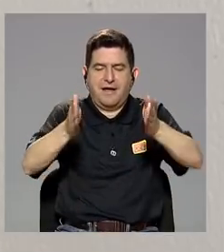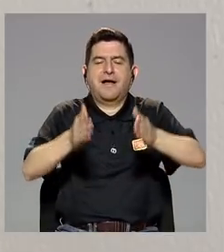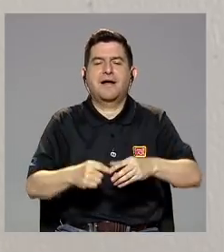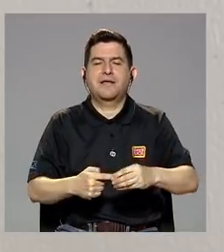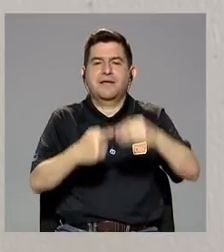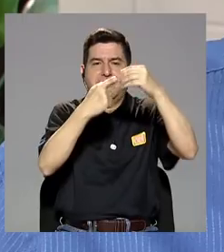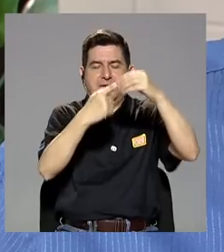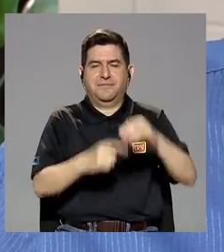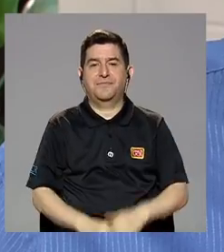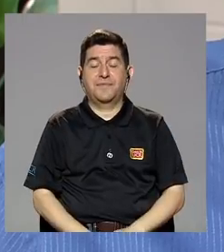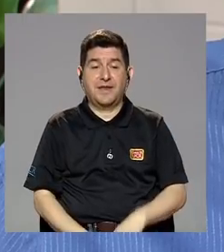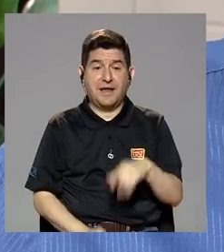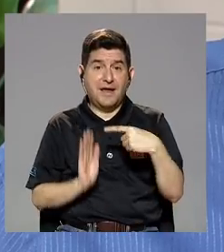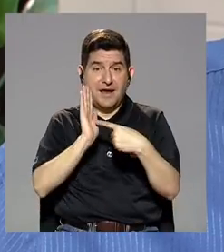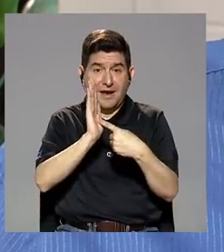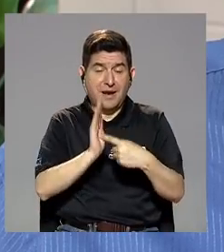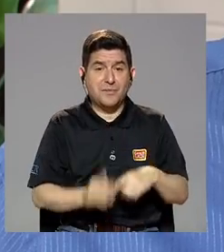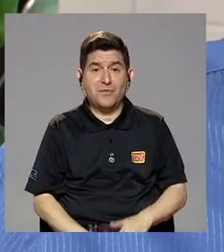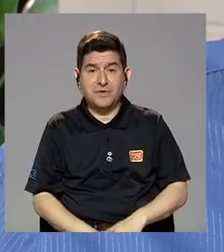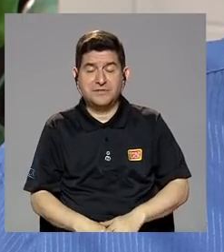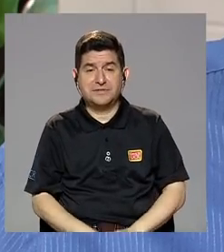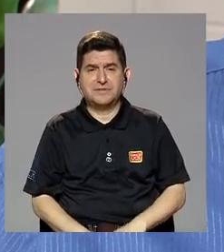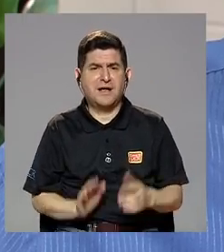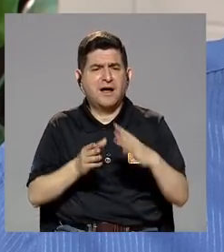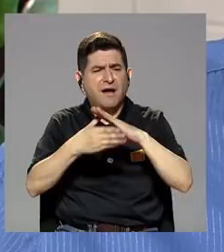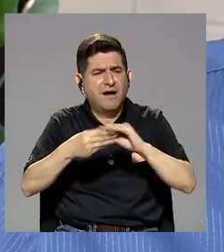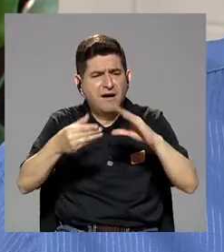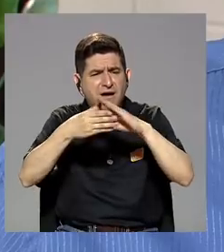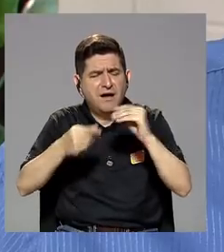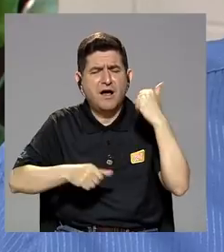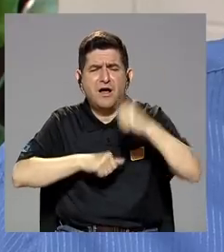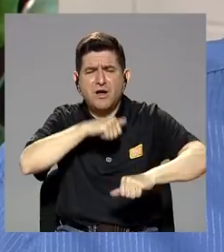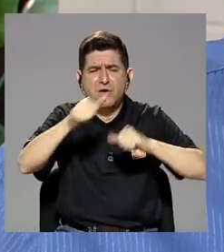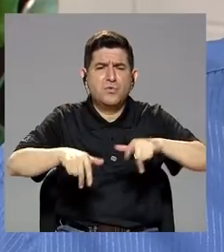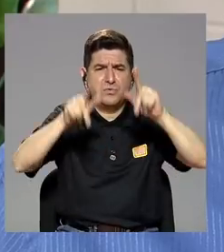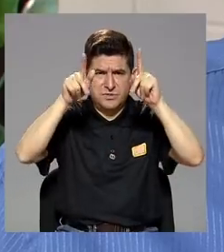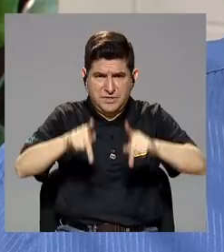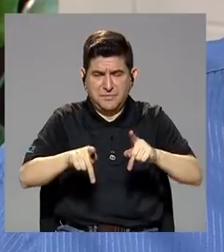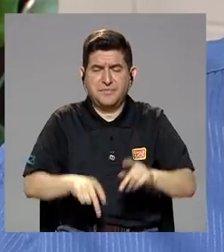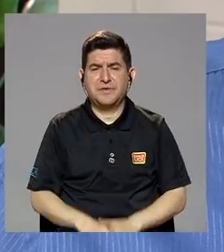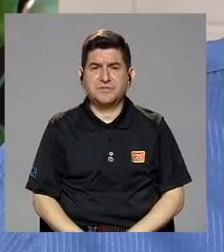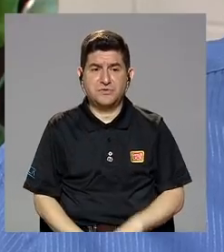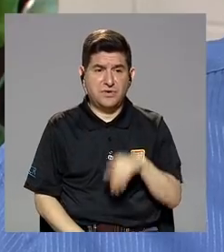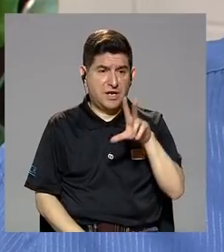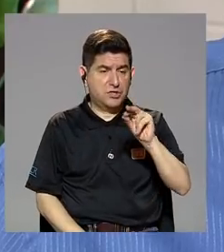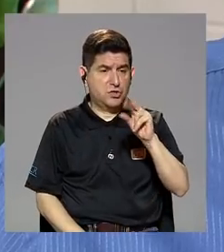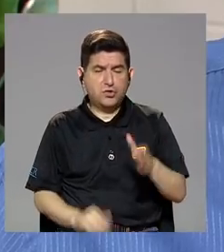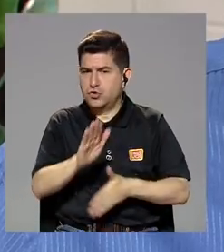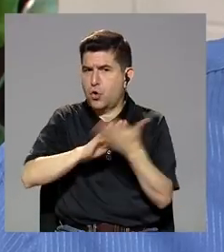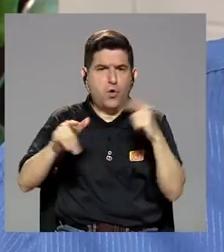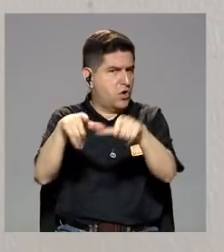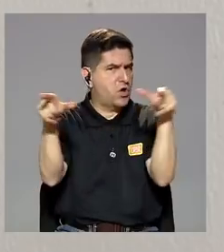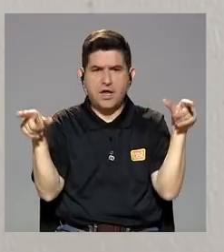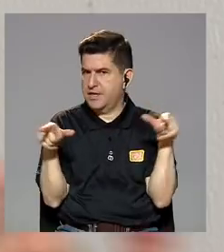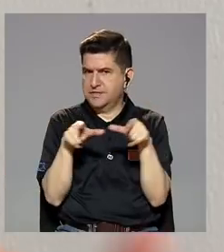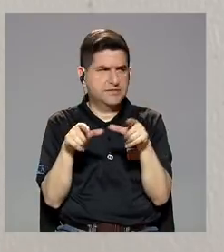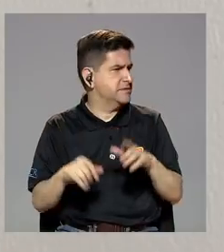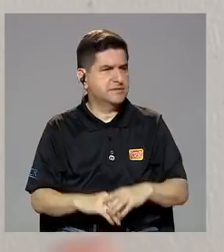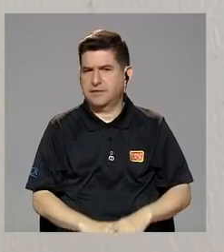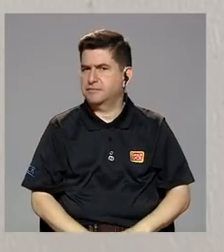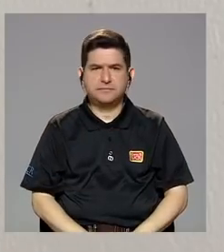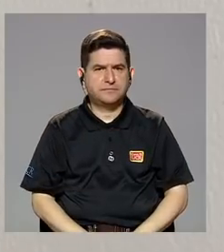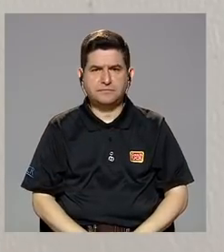principal y la obra la comedia musical lo que relata es la lucha de estas pergoleras por no irse de su lugar sin